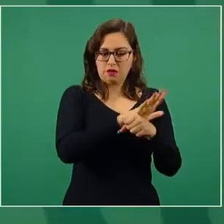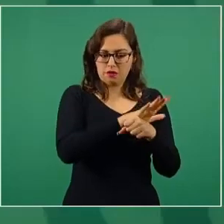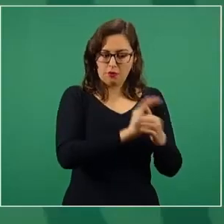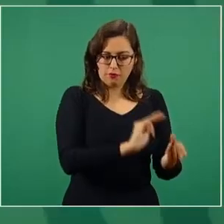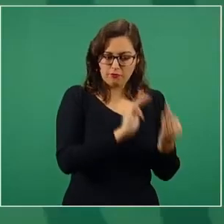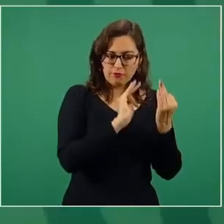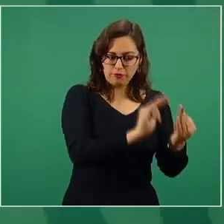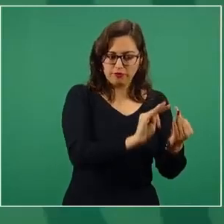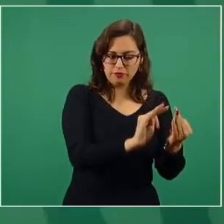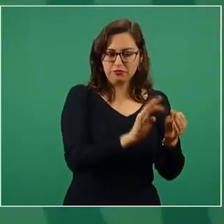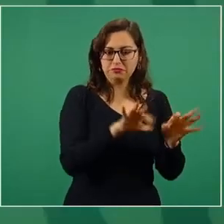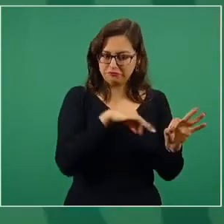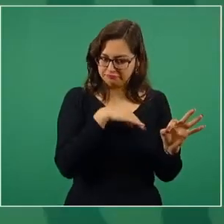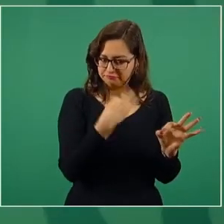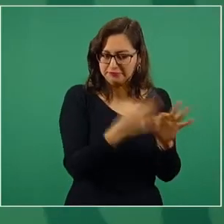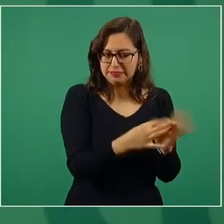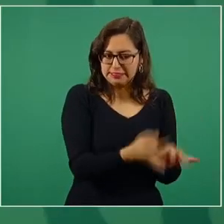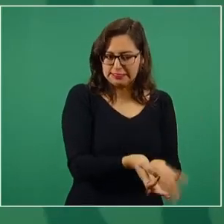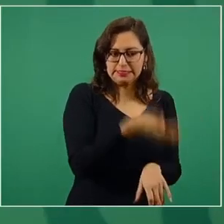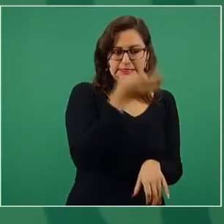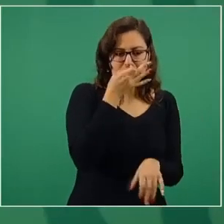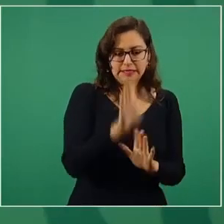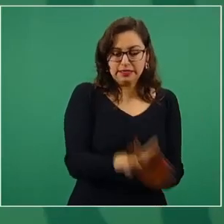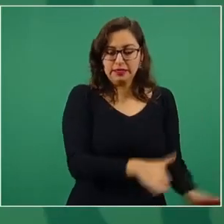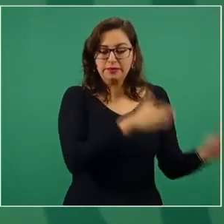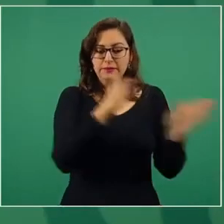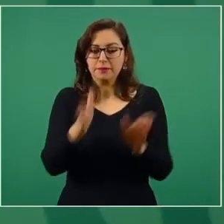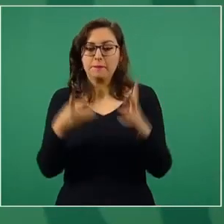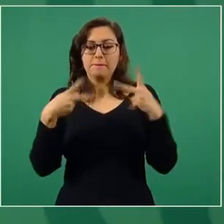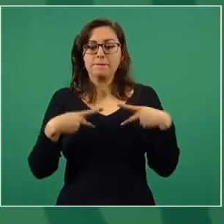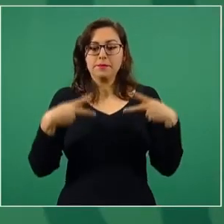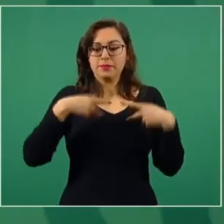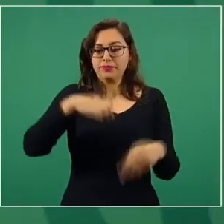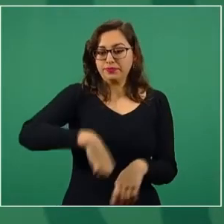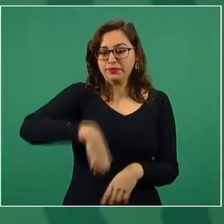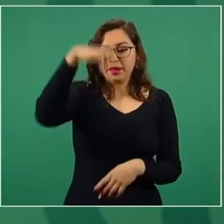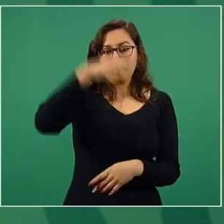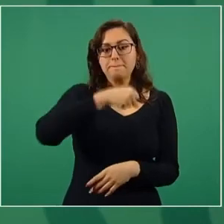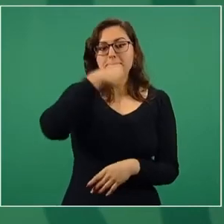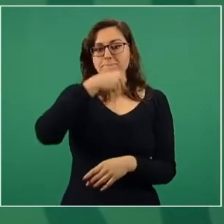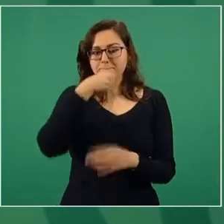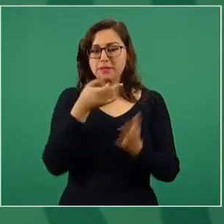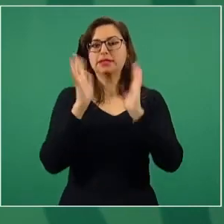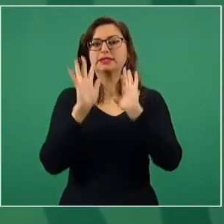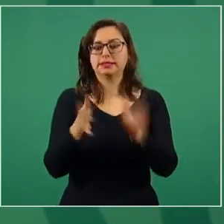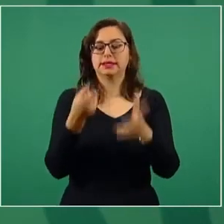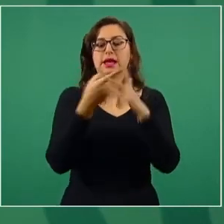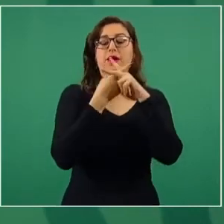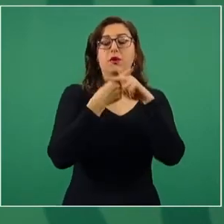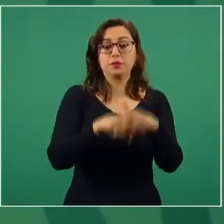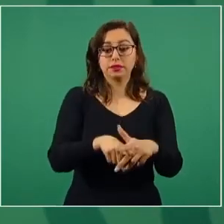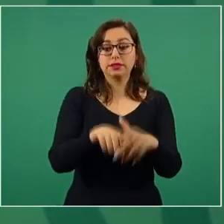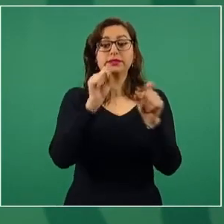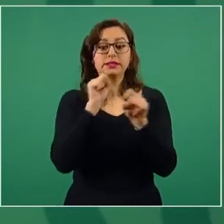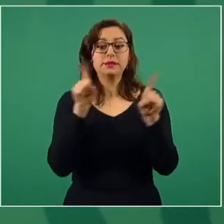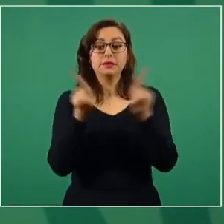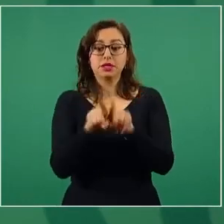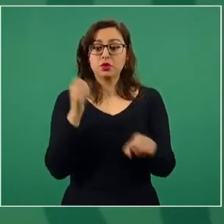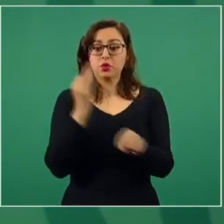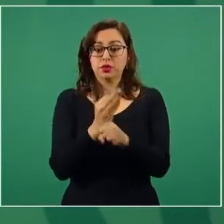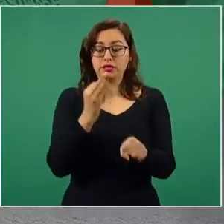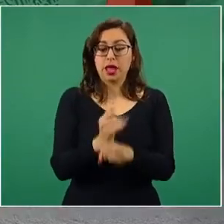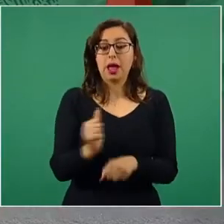y ya se comenzó con los adultos mayores. Y aprovecho para informar que